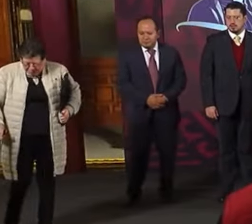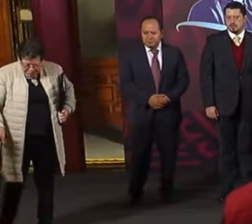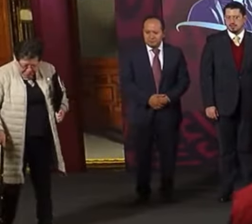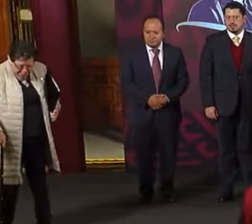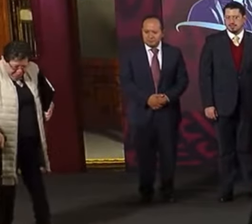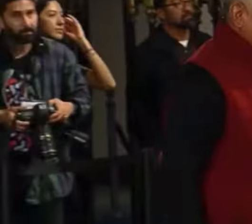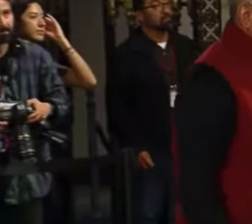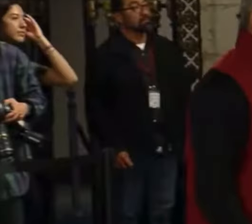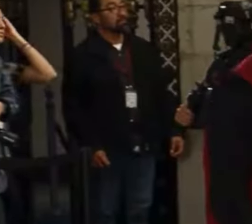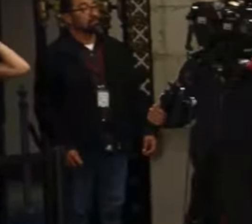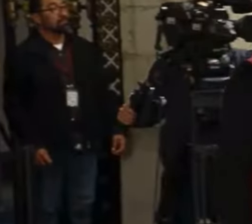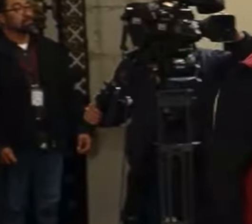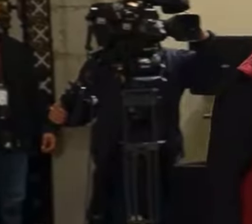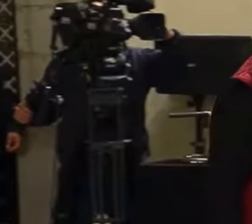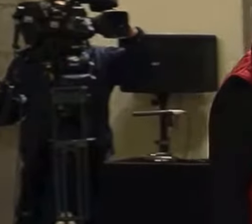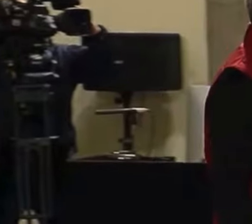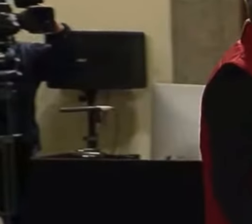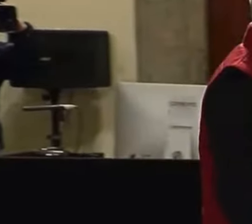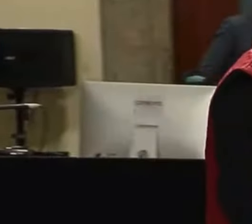Raimundo.